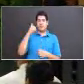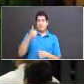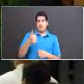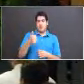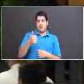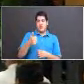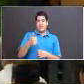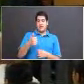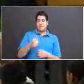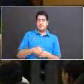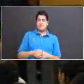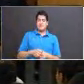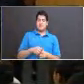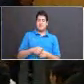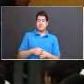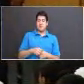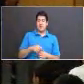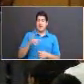tarde o temprano